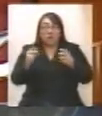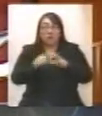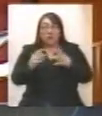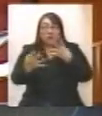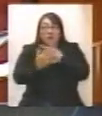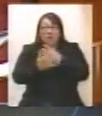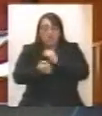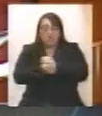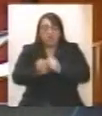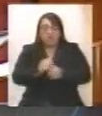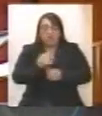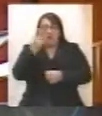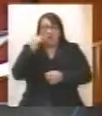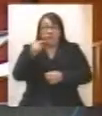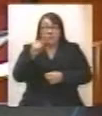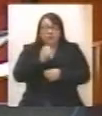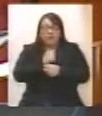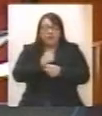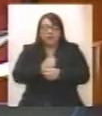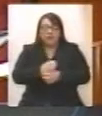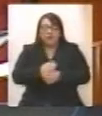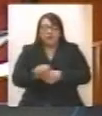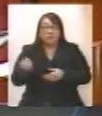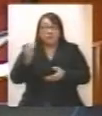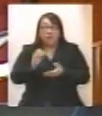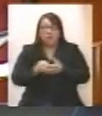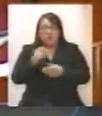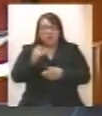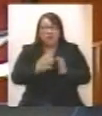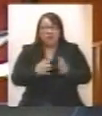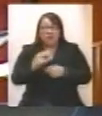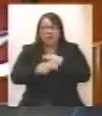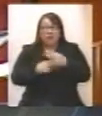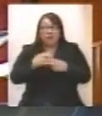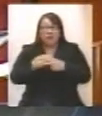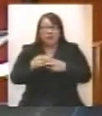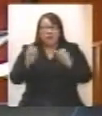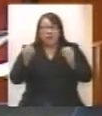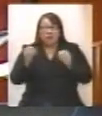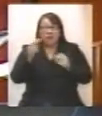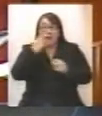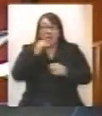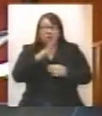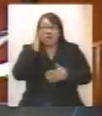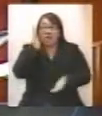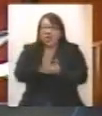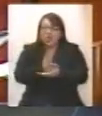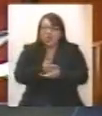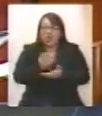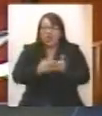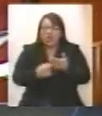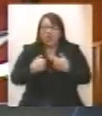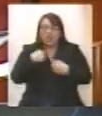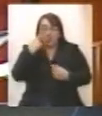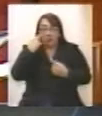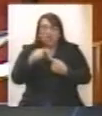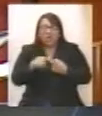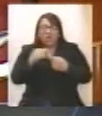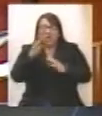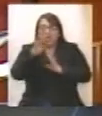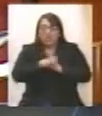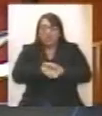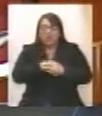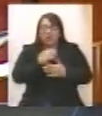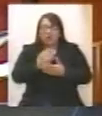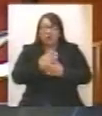penitenciaria. Para tal fin, pondremos en marcha el Plan Nacional de Adolescente Infractor, que tiene el objetivo de disminuir